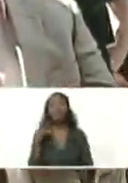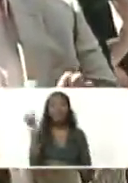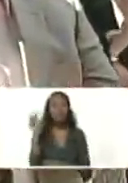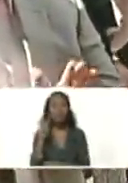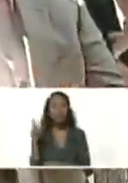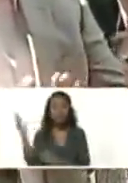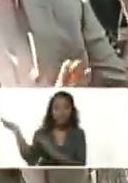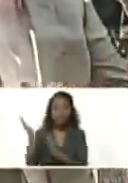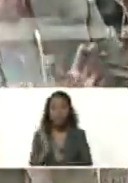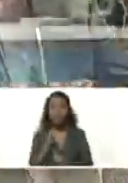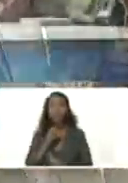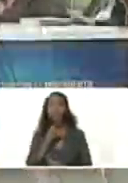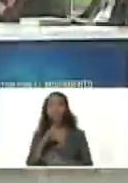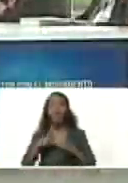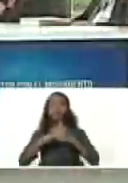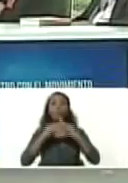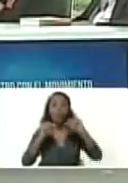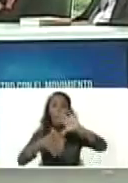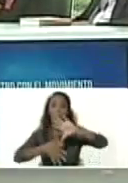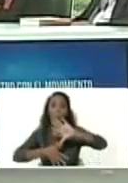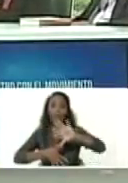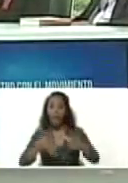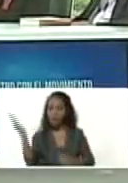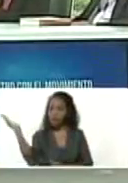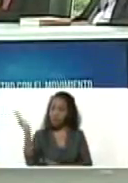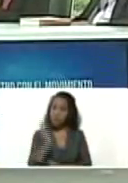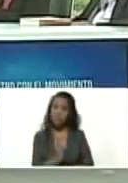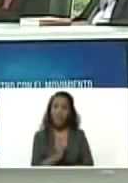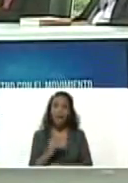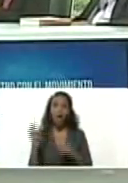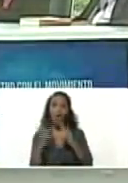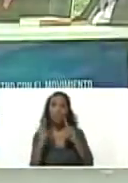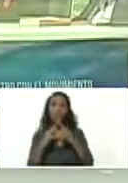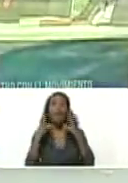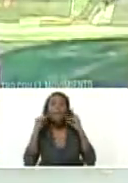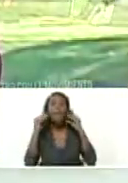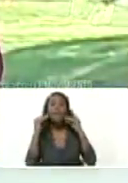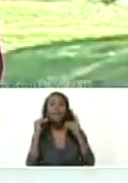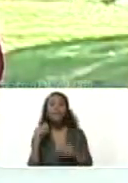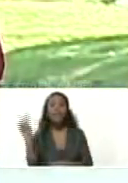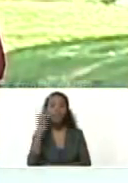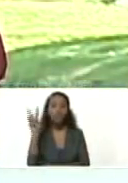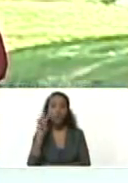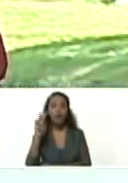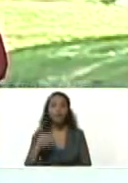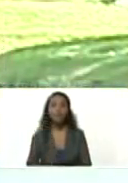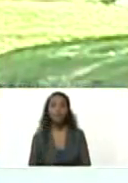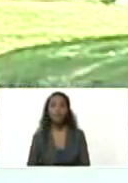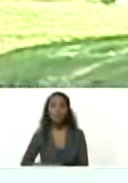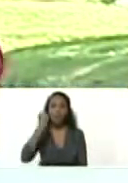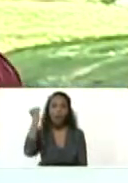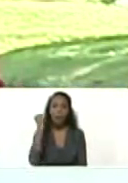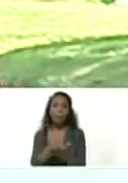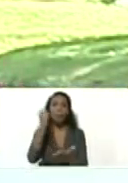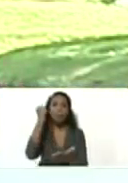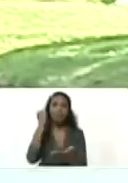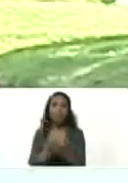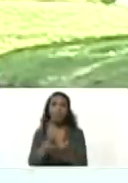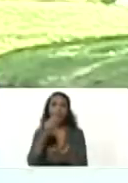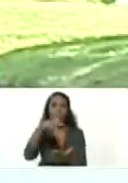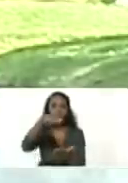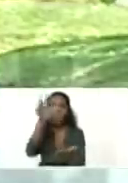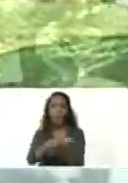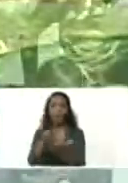vengan evangélicos de toda América a conocer la experiencia de Venezuela. Amén. Aprobada. Aprobada.